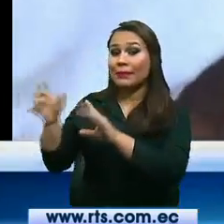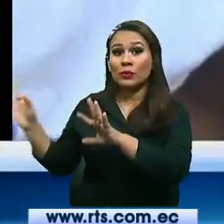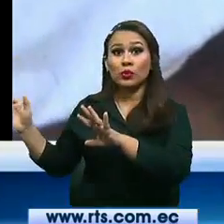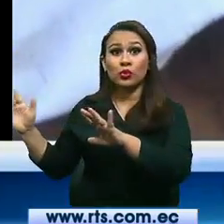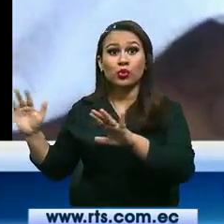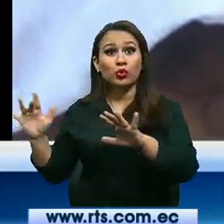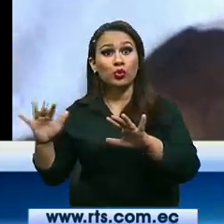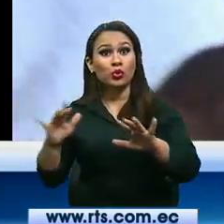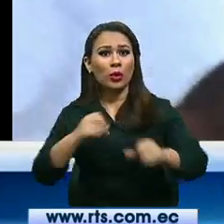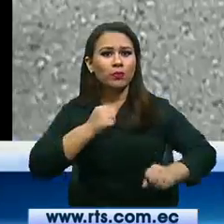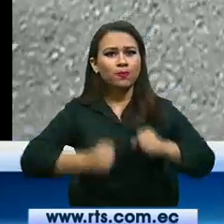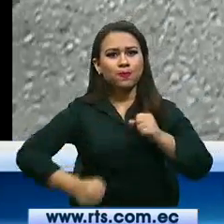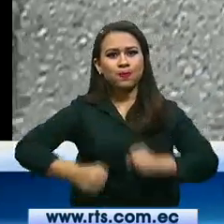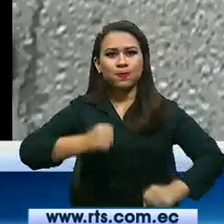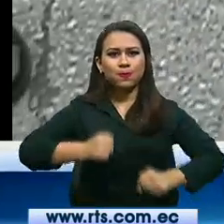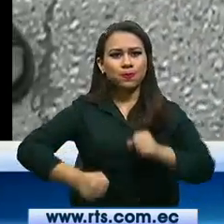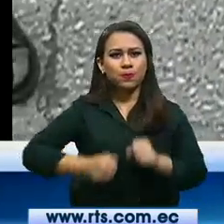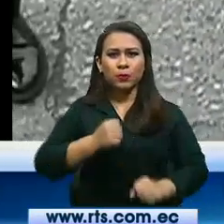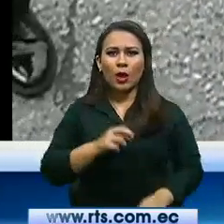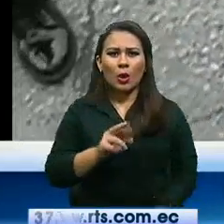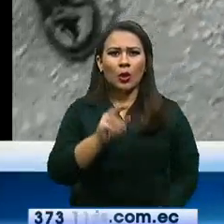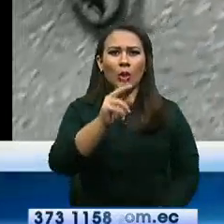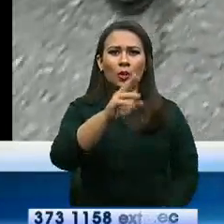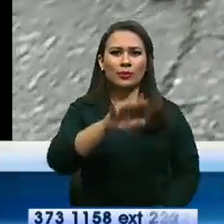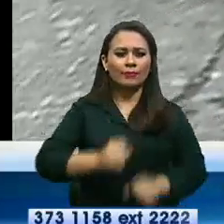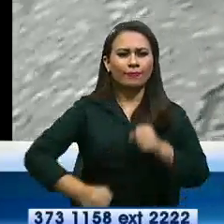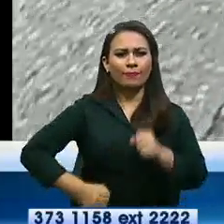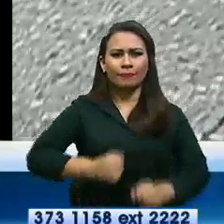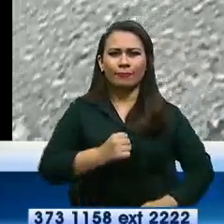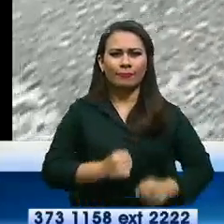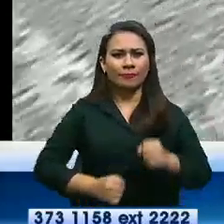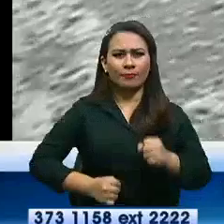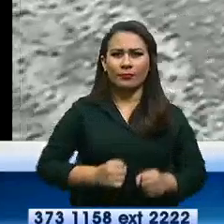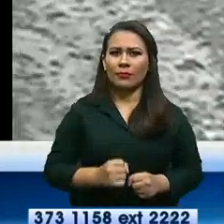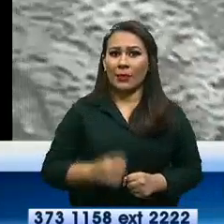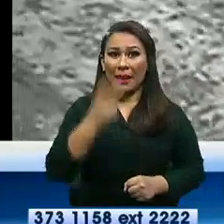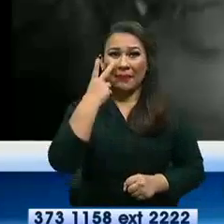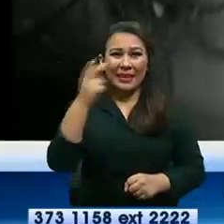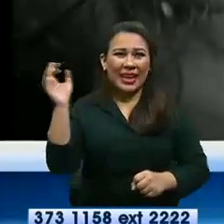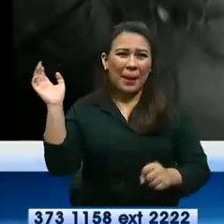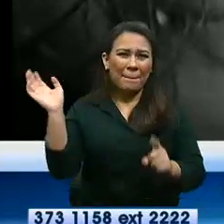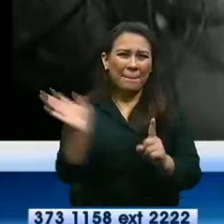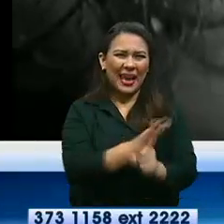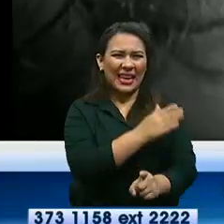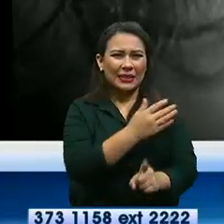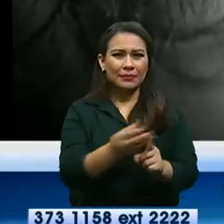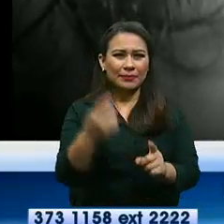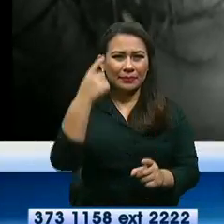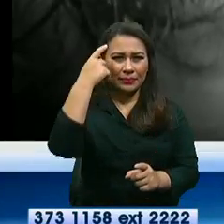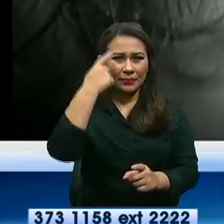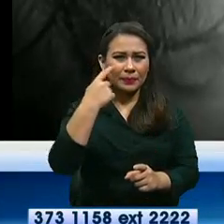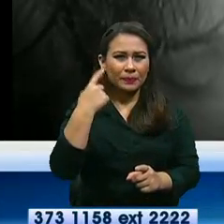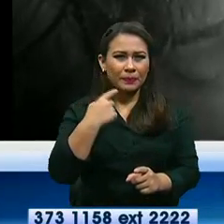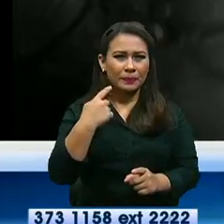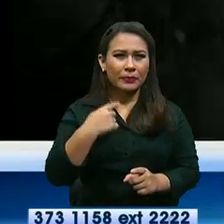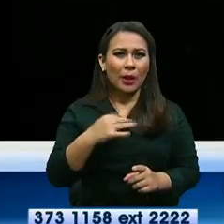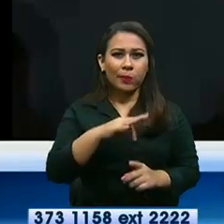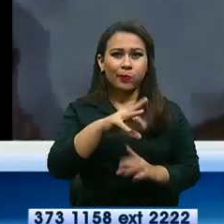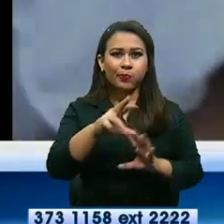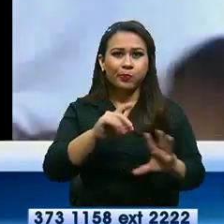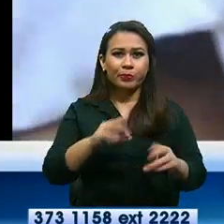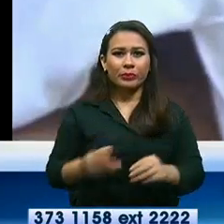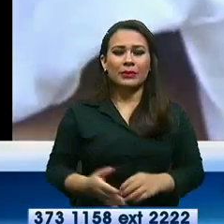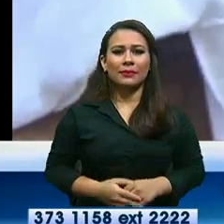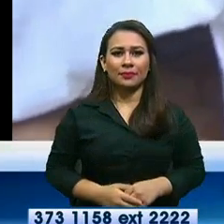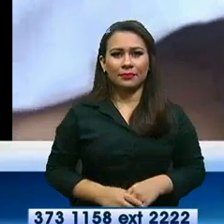a perseguirlo, nos hizo subir toda esa loma allá arriba, todo. Indignados, lo alcanzaron más adelante. Y